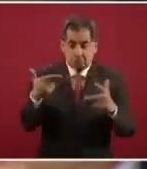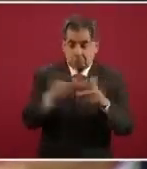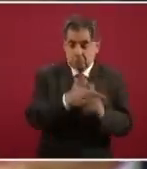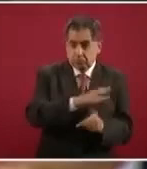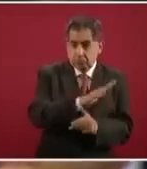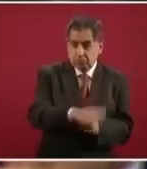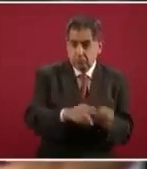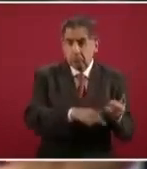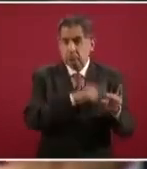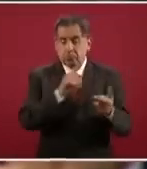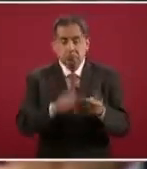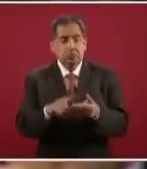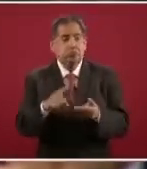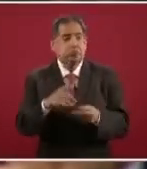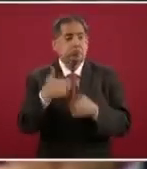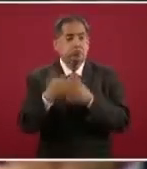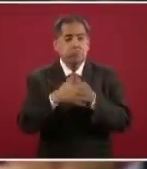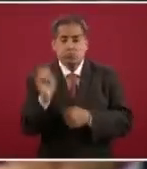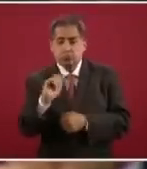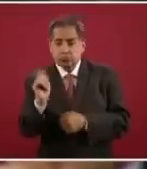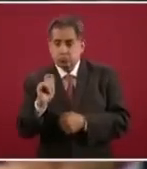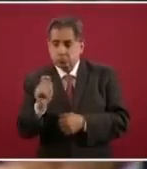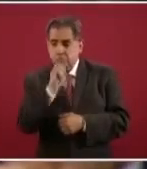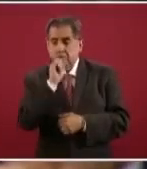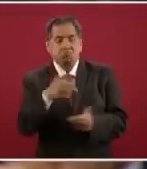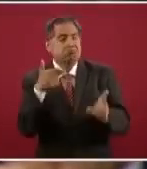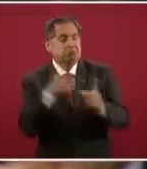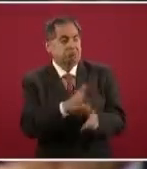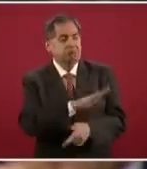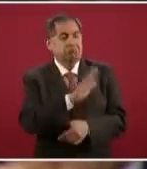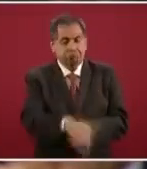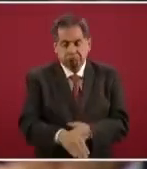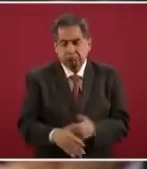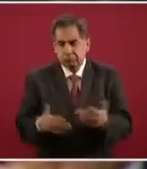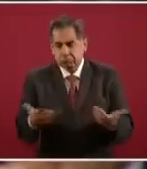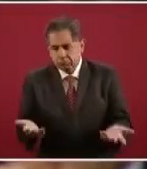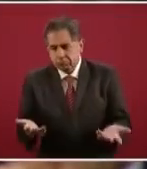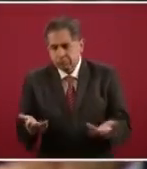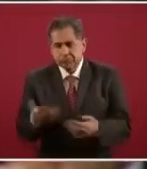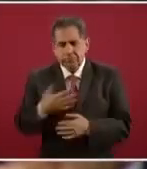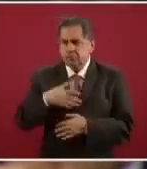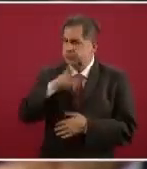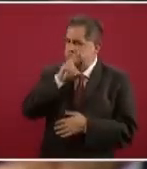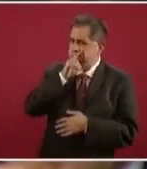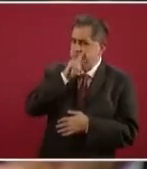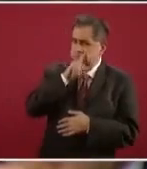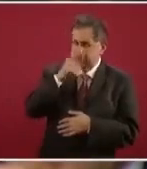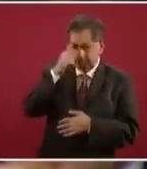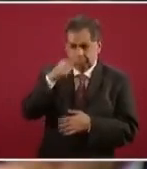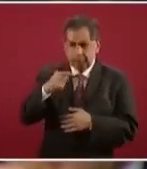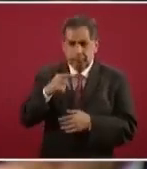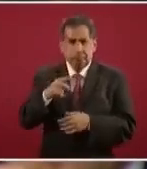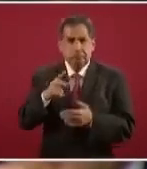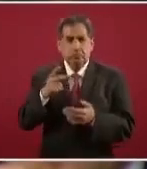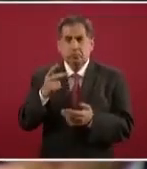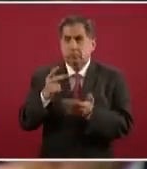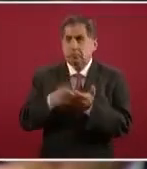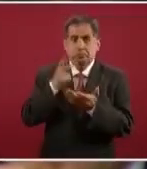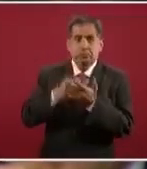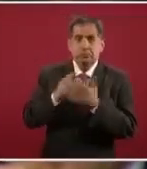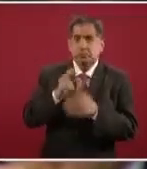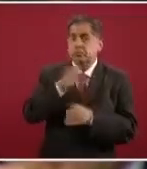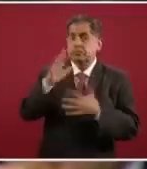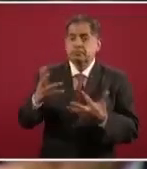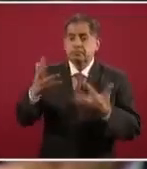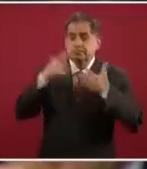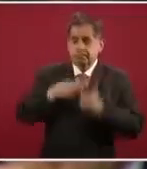semanas mataron a su prometido. Ella está muy preocupada porque ya la han tratado de secuestrar otras ocasiones y